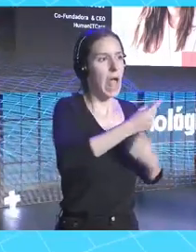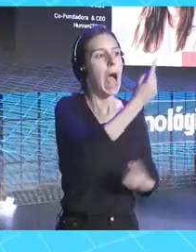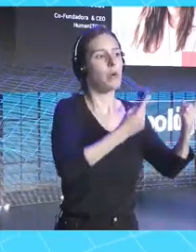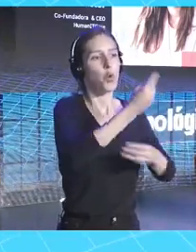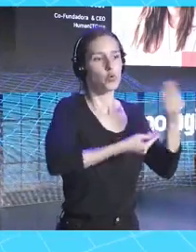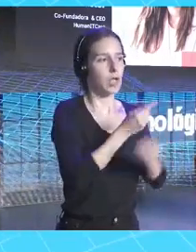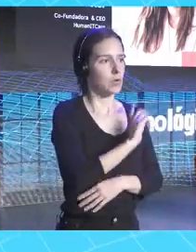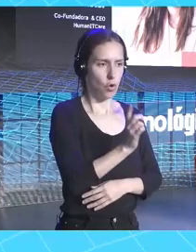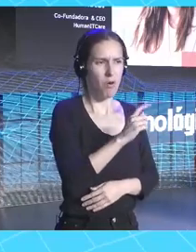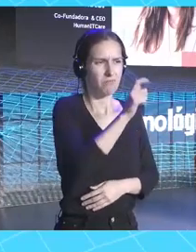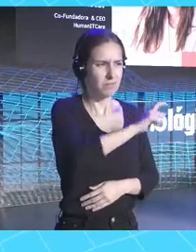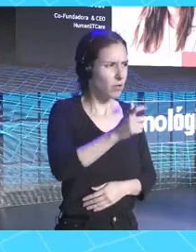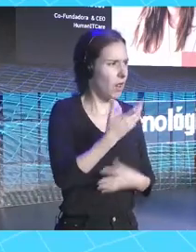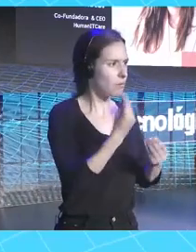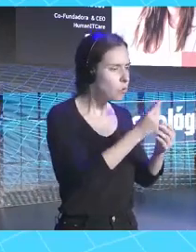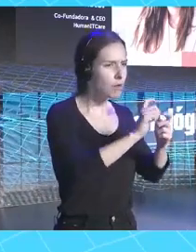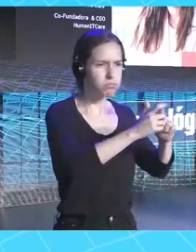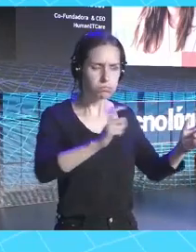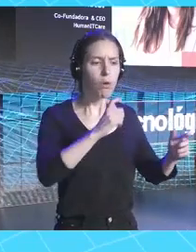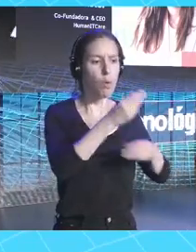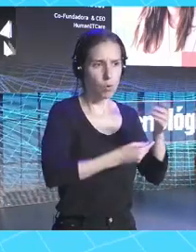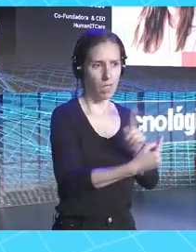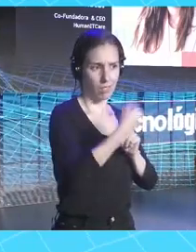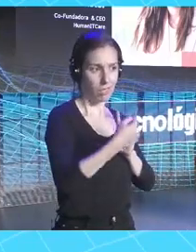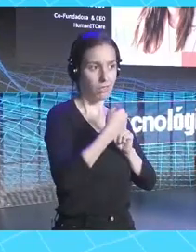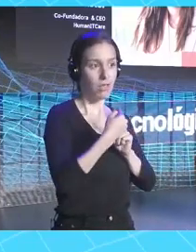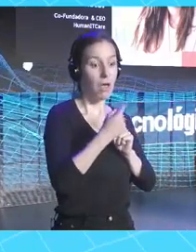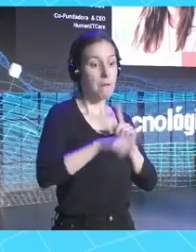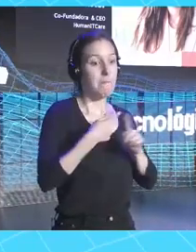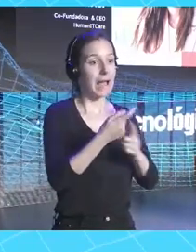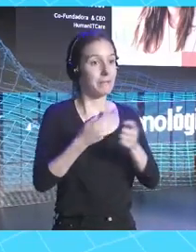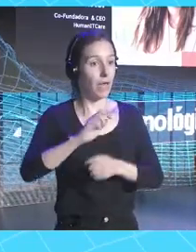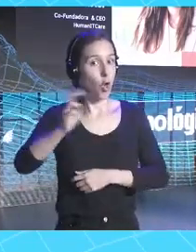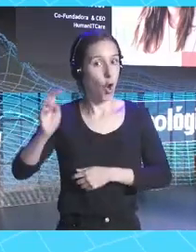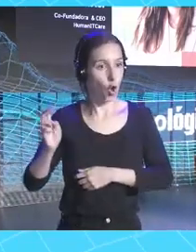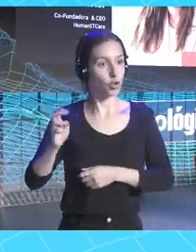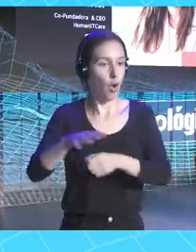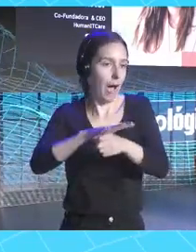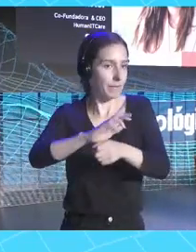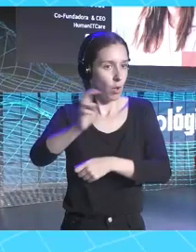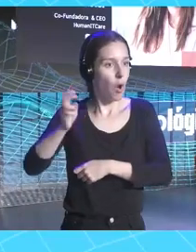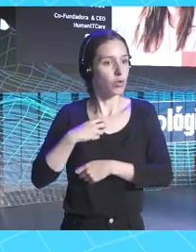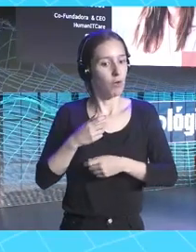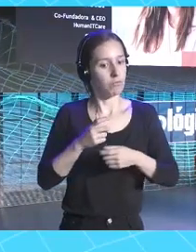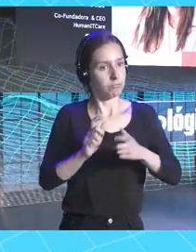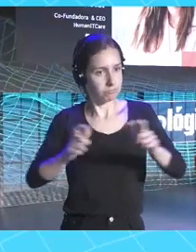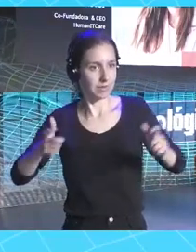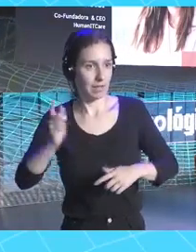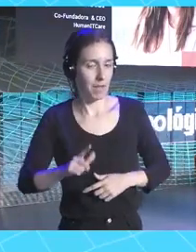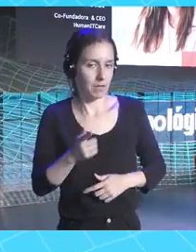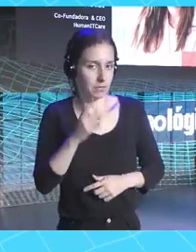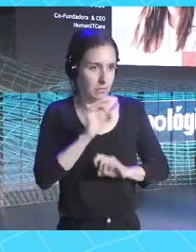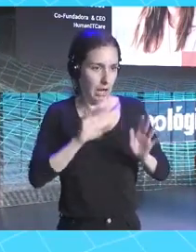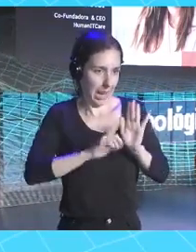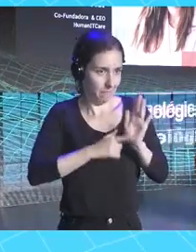sino que se pudiera escalar y luego también que evidentemente pues pudiera crecer en otros mercados que es donde estamos ahora cuando vimos y evidentemente regulado cuando